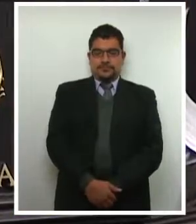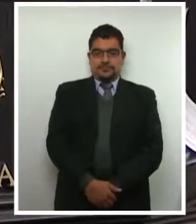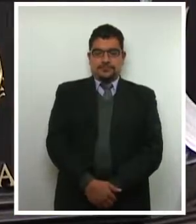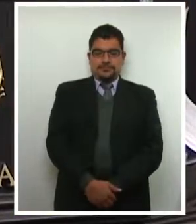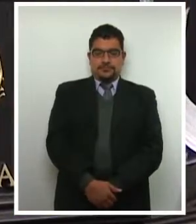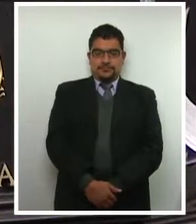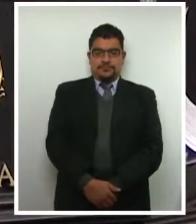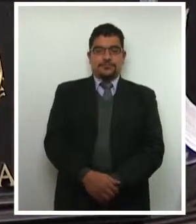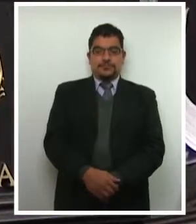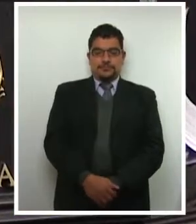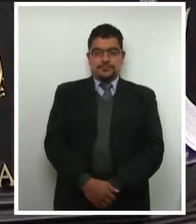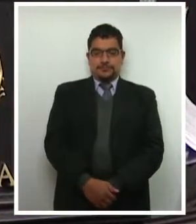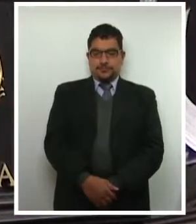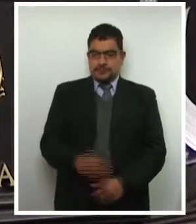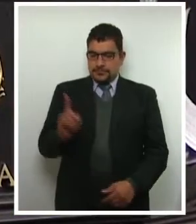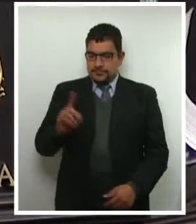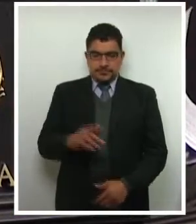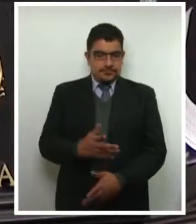A ver, por instrucción.